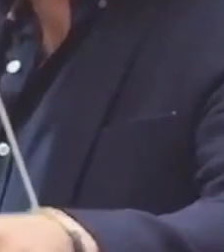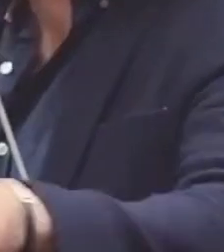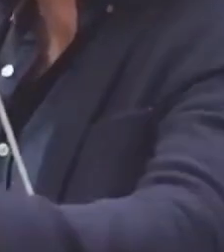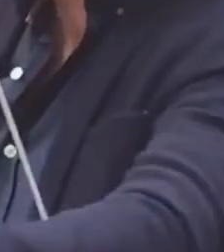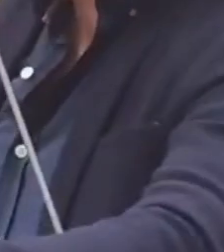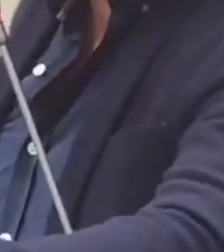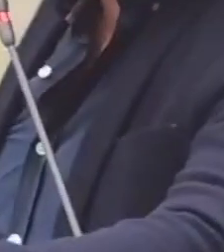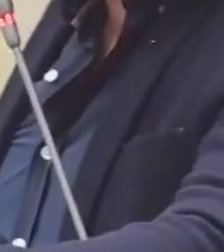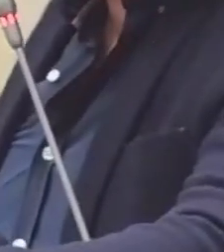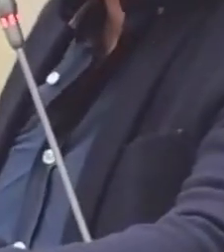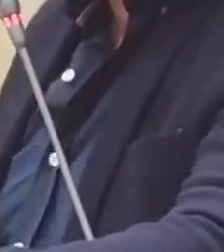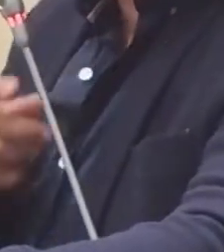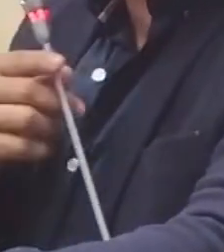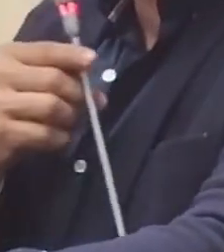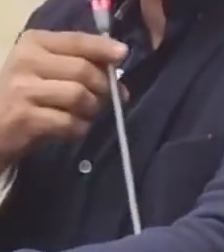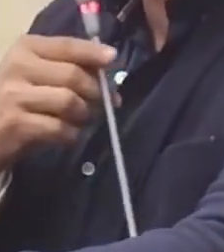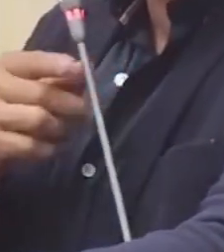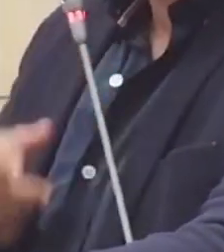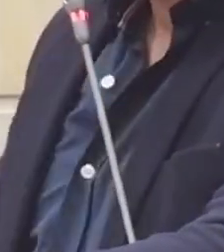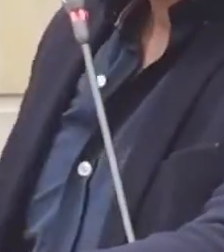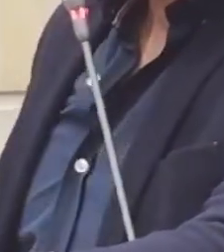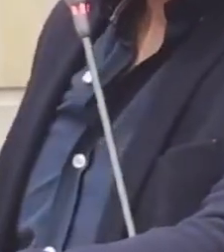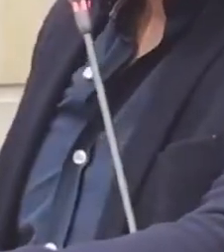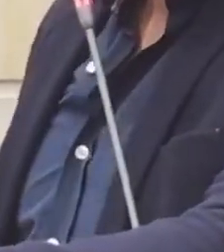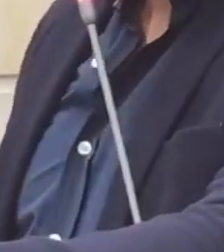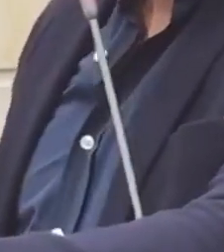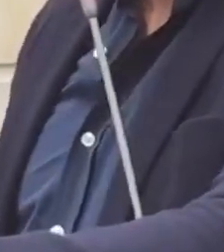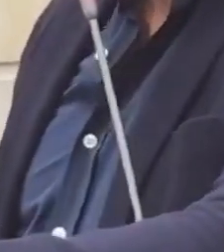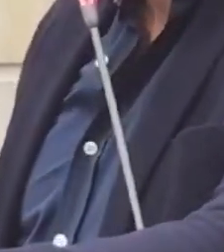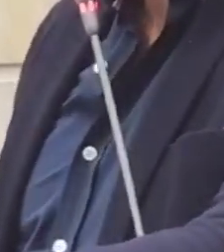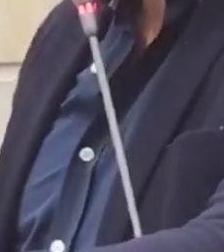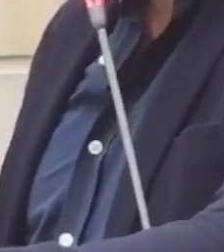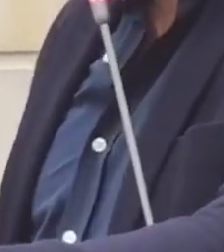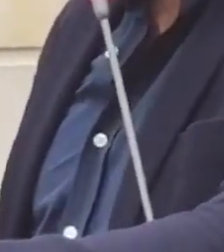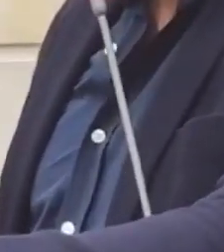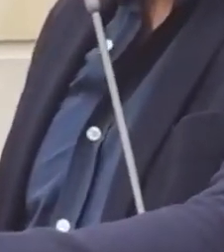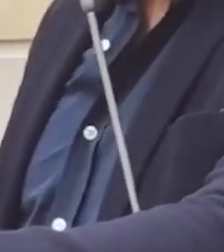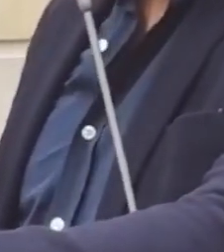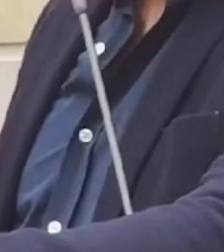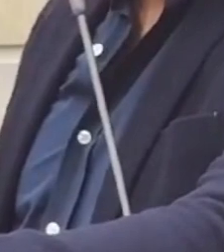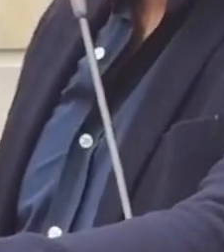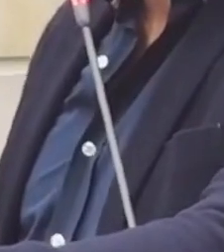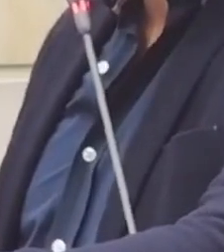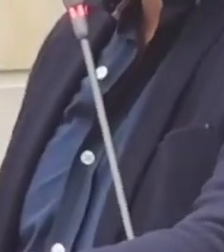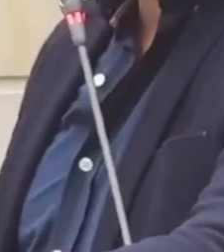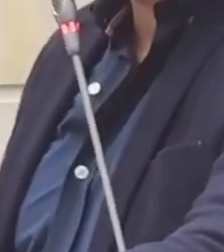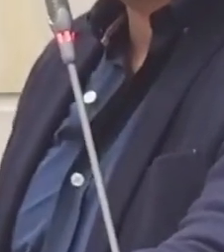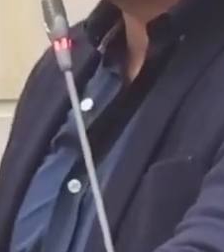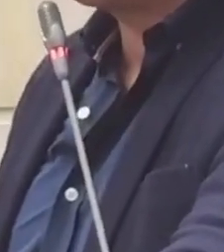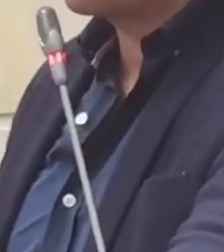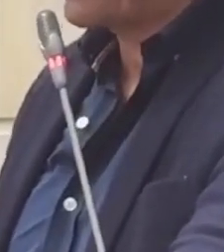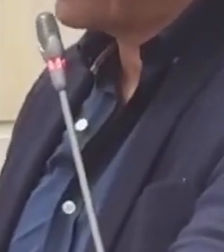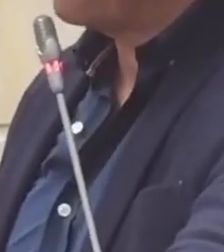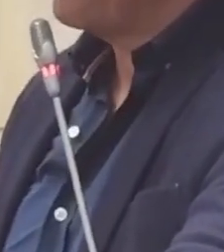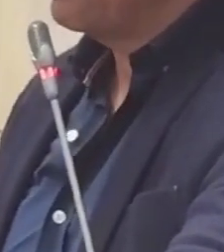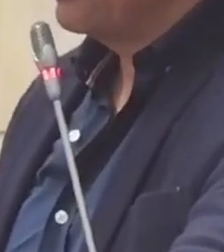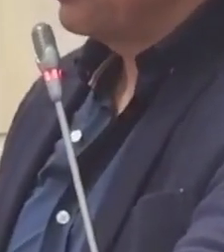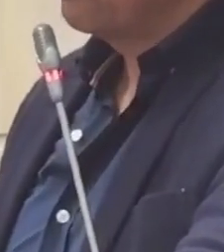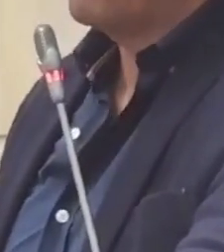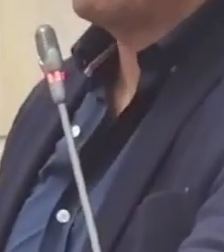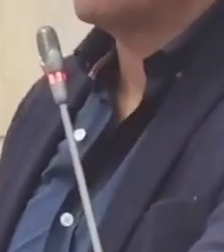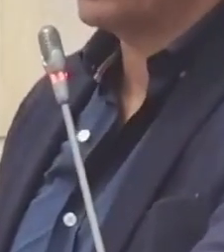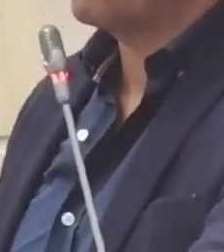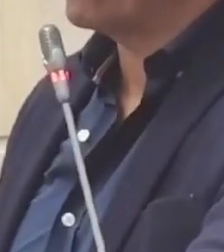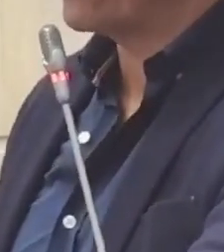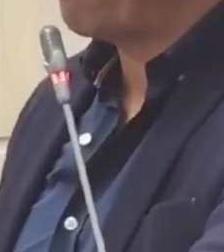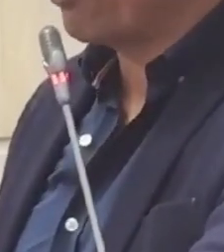¿Cómo así que un congresista no puede aquí exponer lo que está sucediendo en el territorio en temas de seguridad